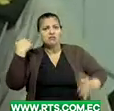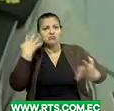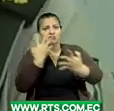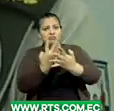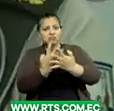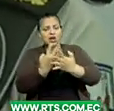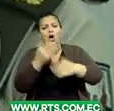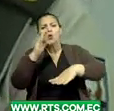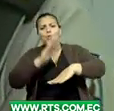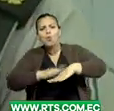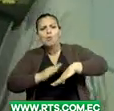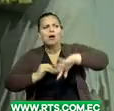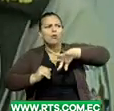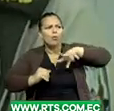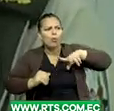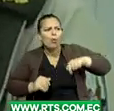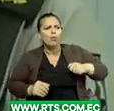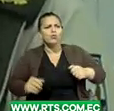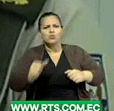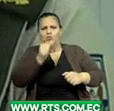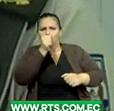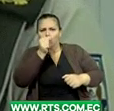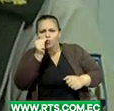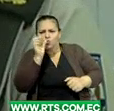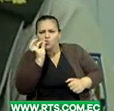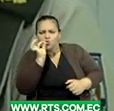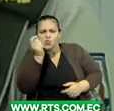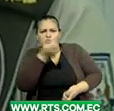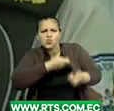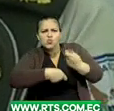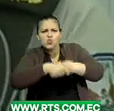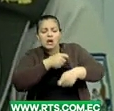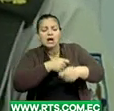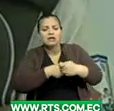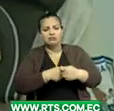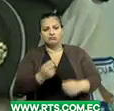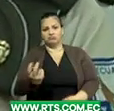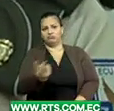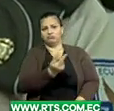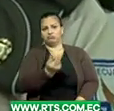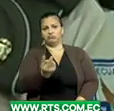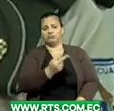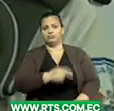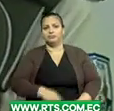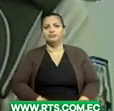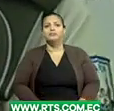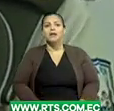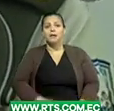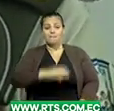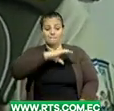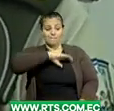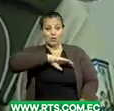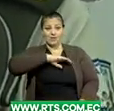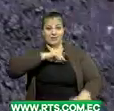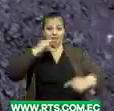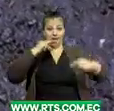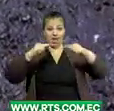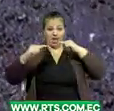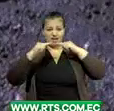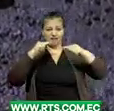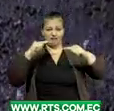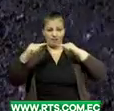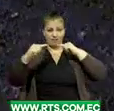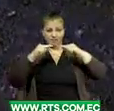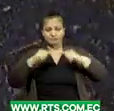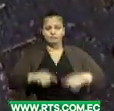la persona hoy fallecida registra también un antecedente delictivo por robo. El jefe de la policía en la zona 8 detalló